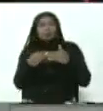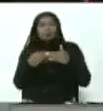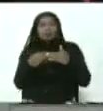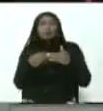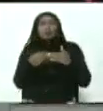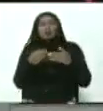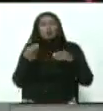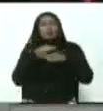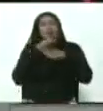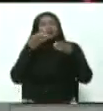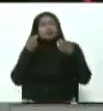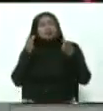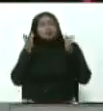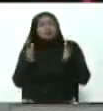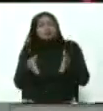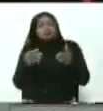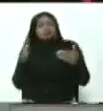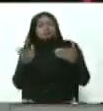gobernación.